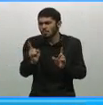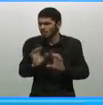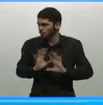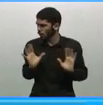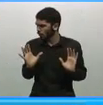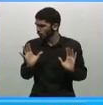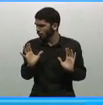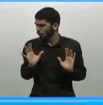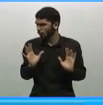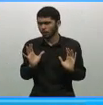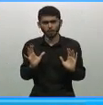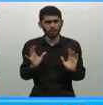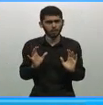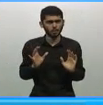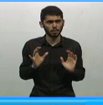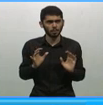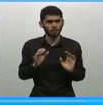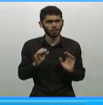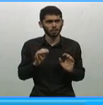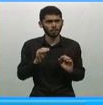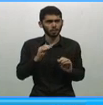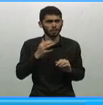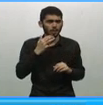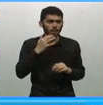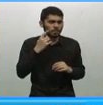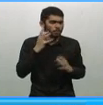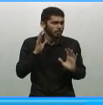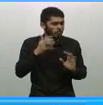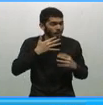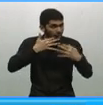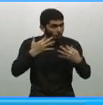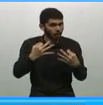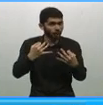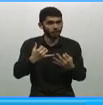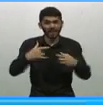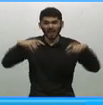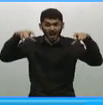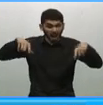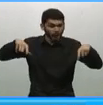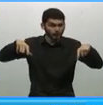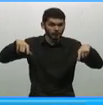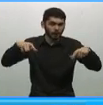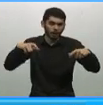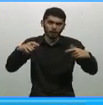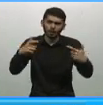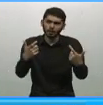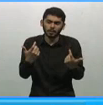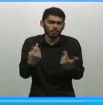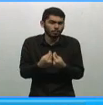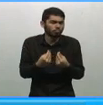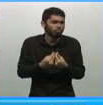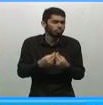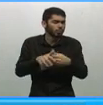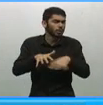Mira yo te digo que dentro de la cancha se decían tantas cosas pasaban tantas cosas que Que nadie las sabe y quedan ahí a